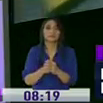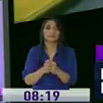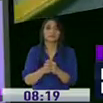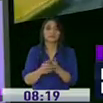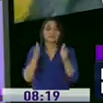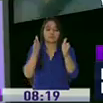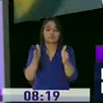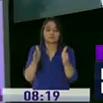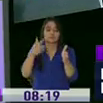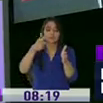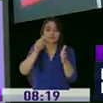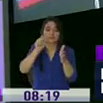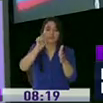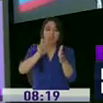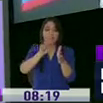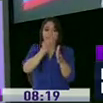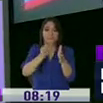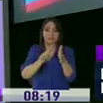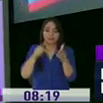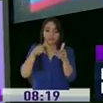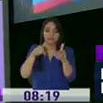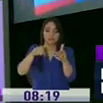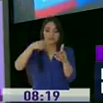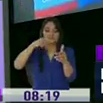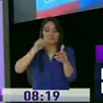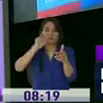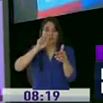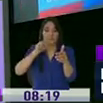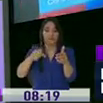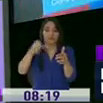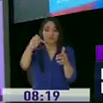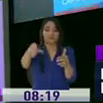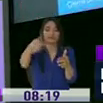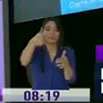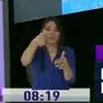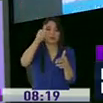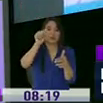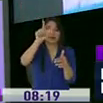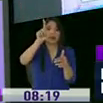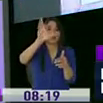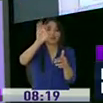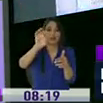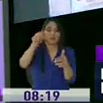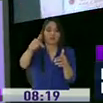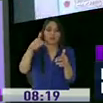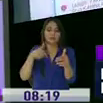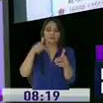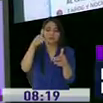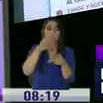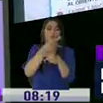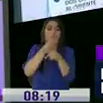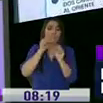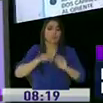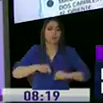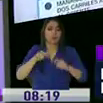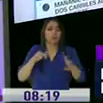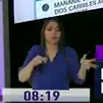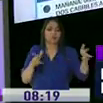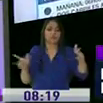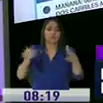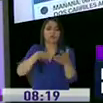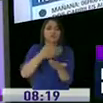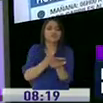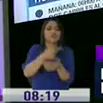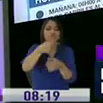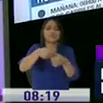aquí en la Rodrigo de Chávez, desde la Pedro Alfaro hasta la avenida Galte, para que usted tome todas las precauciones del caso y pueda llegar a su